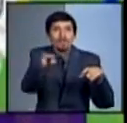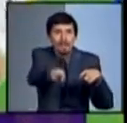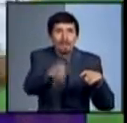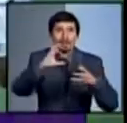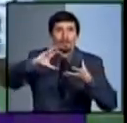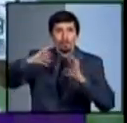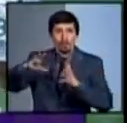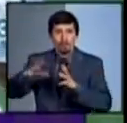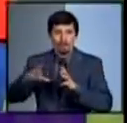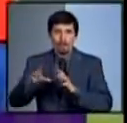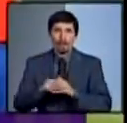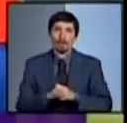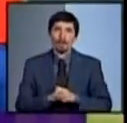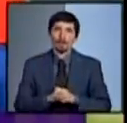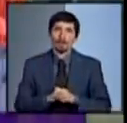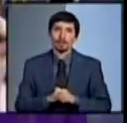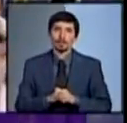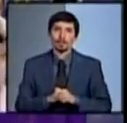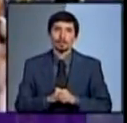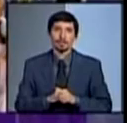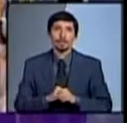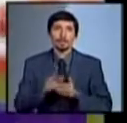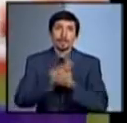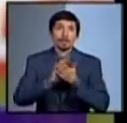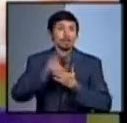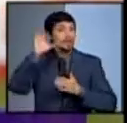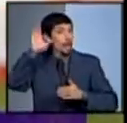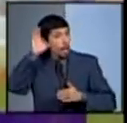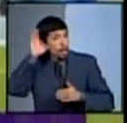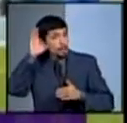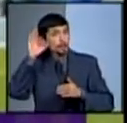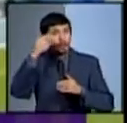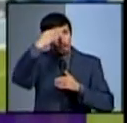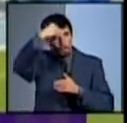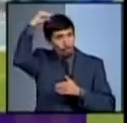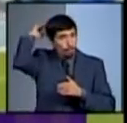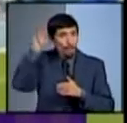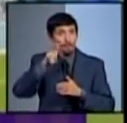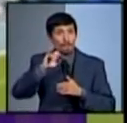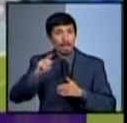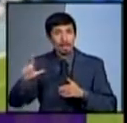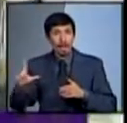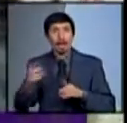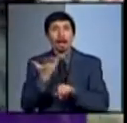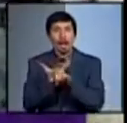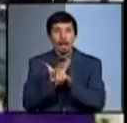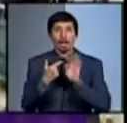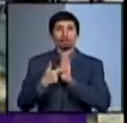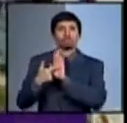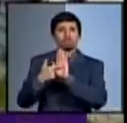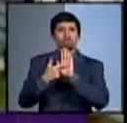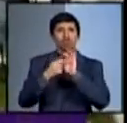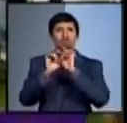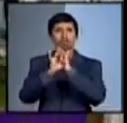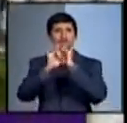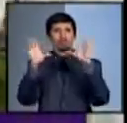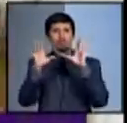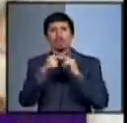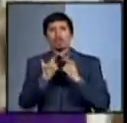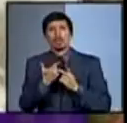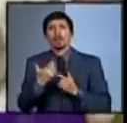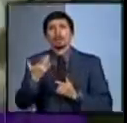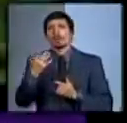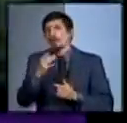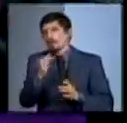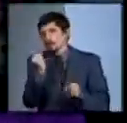a mundiales. Figuras como Alexis Sánchez y Arturo Vidal se consagraron a nivel de selección gracias a